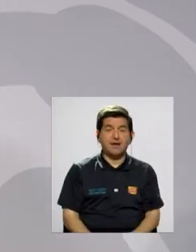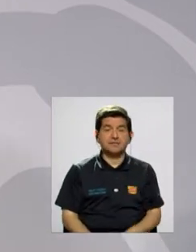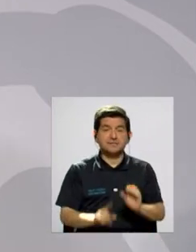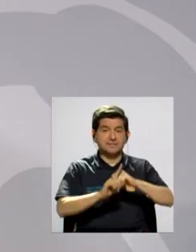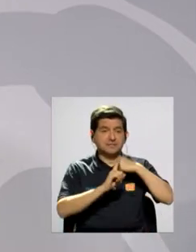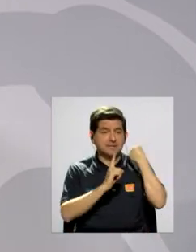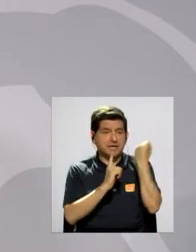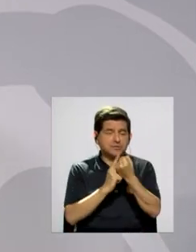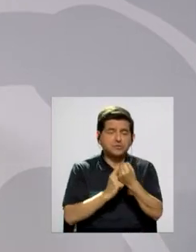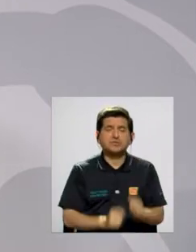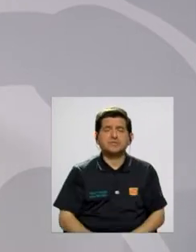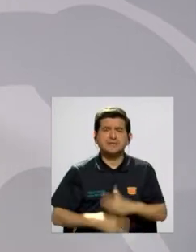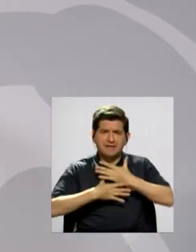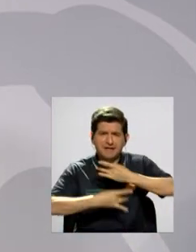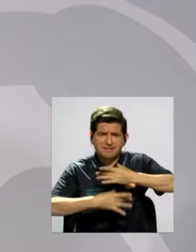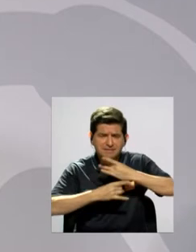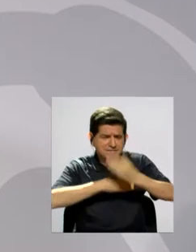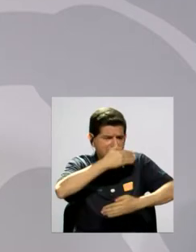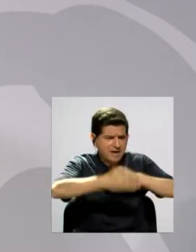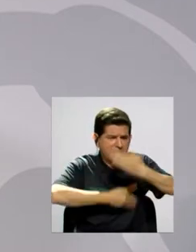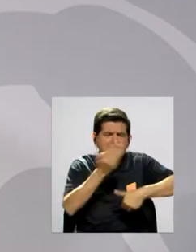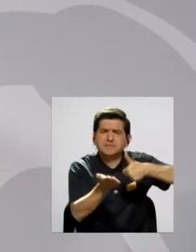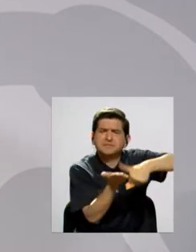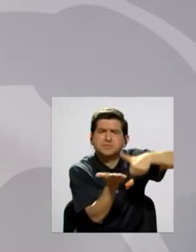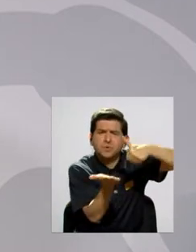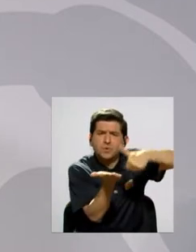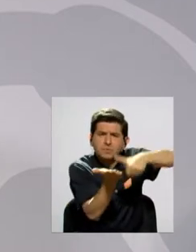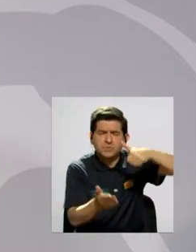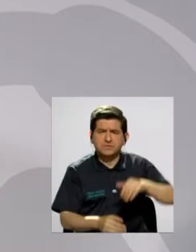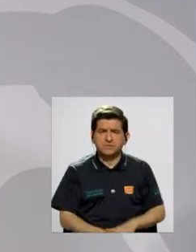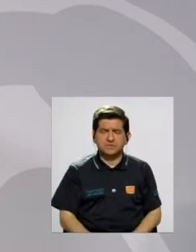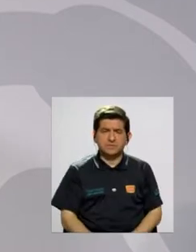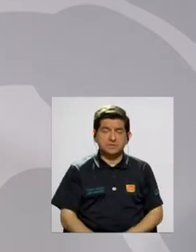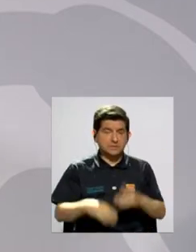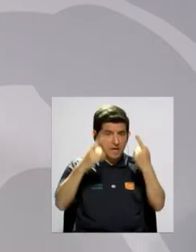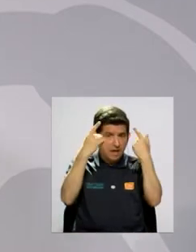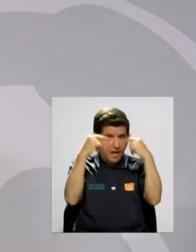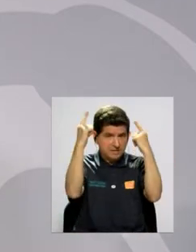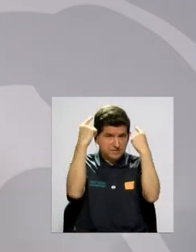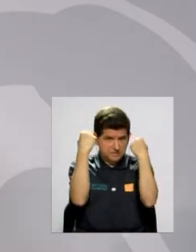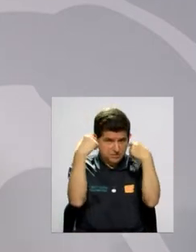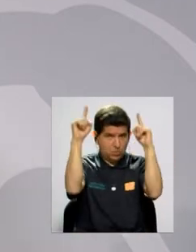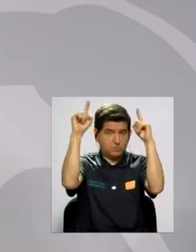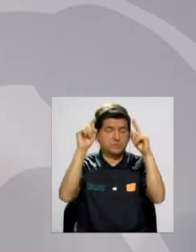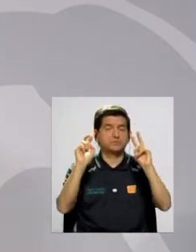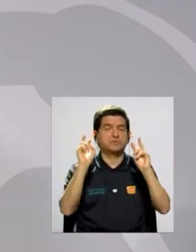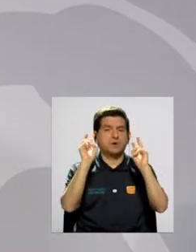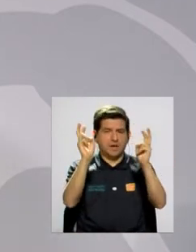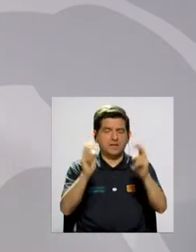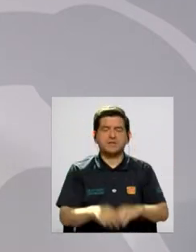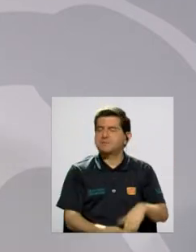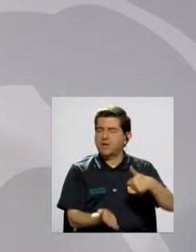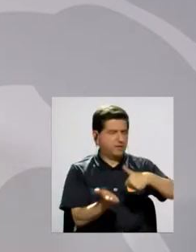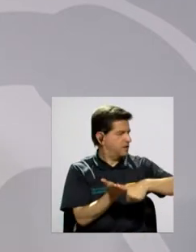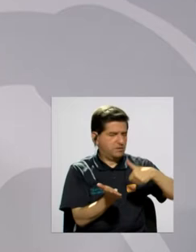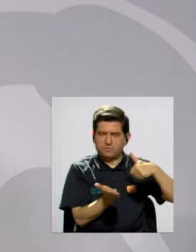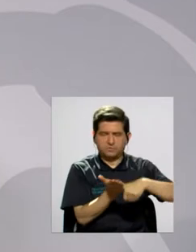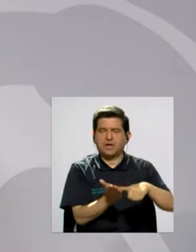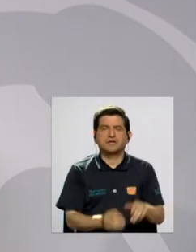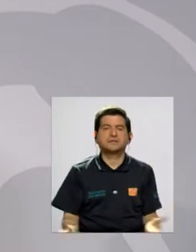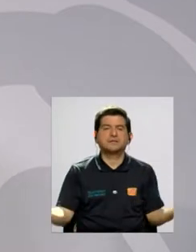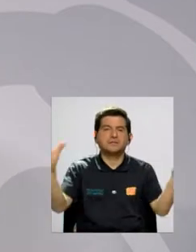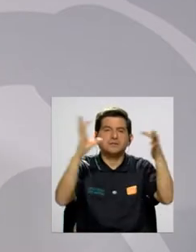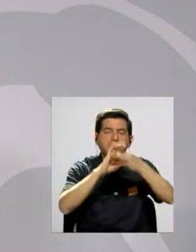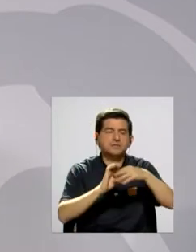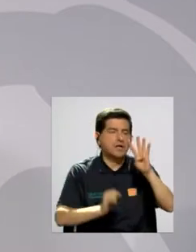sociedad civil hacia un proceso electoral efectivo y exitoso en materia de abstencionismo con